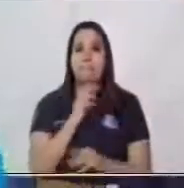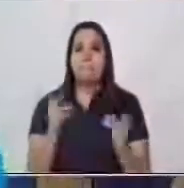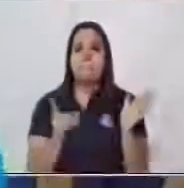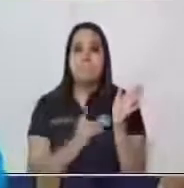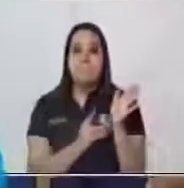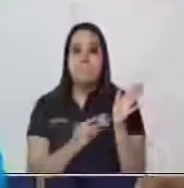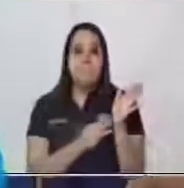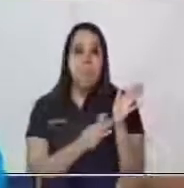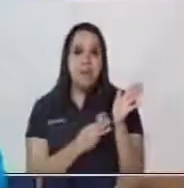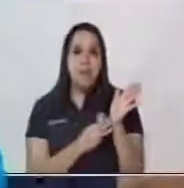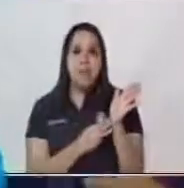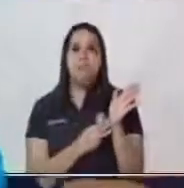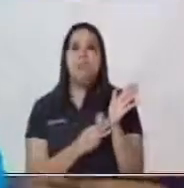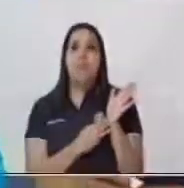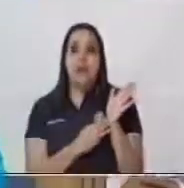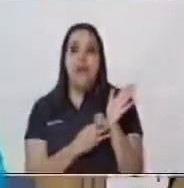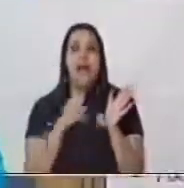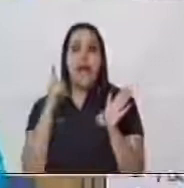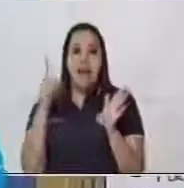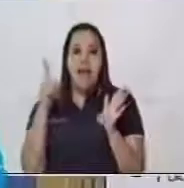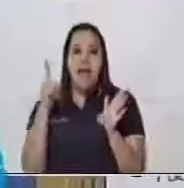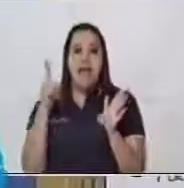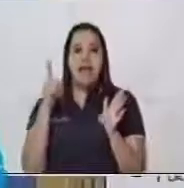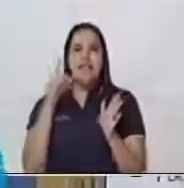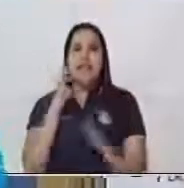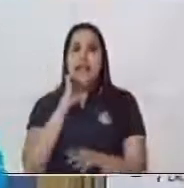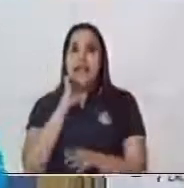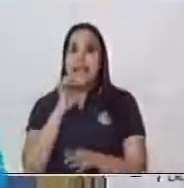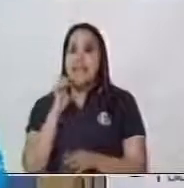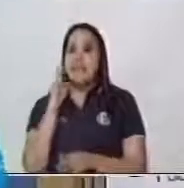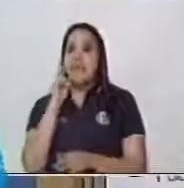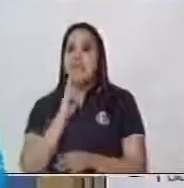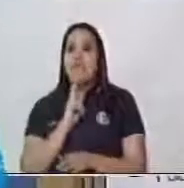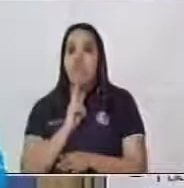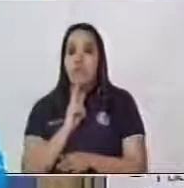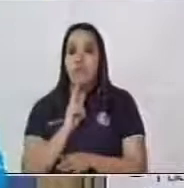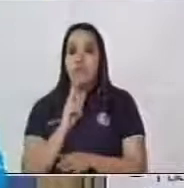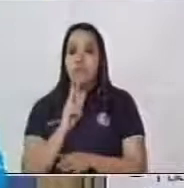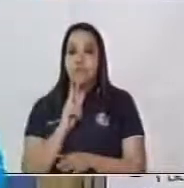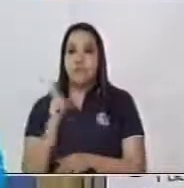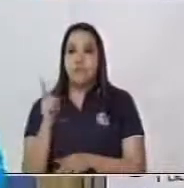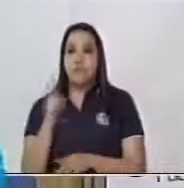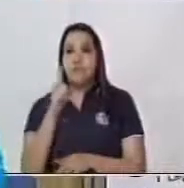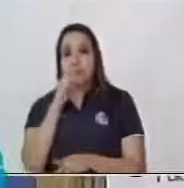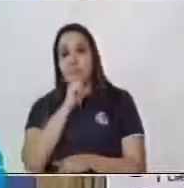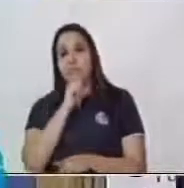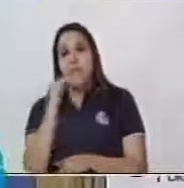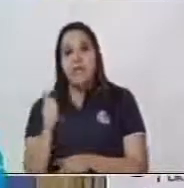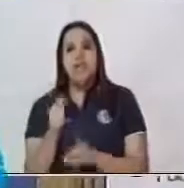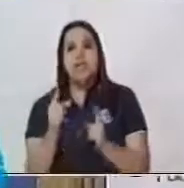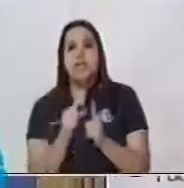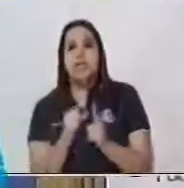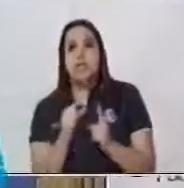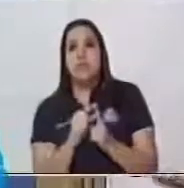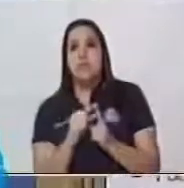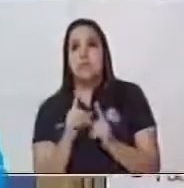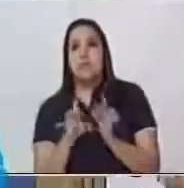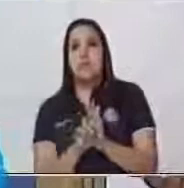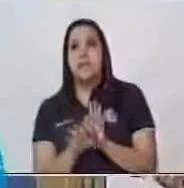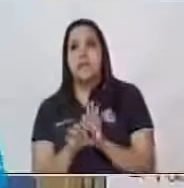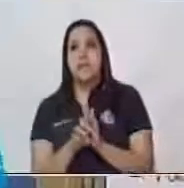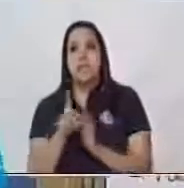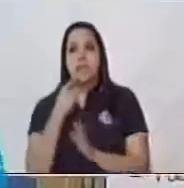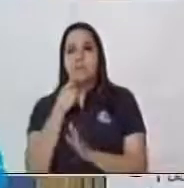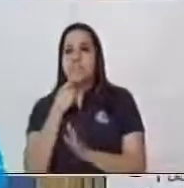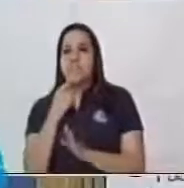verbo copulativo, que es el verbo ser conjugado, y una palabra sustantivada que corresponde a